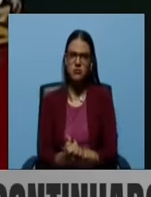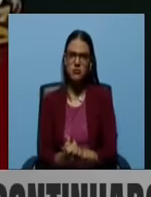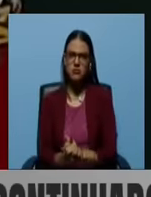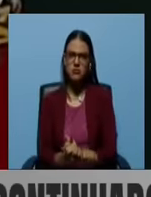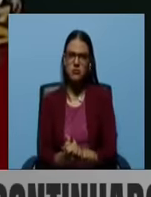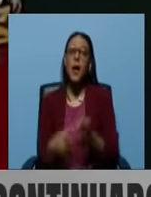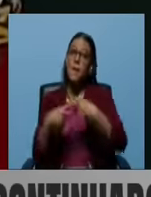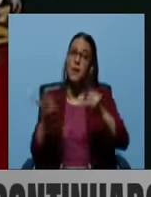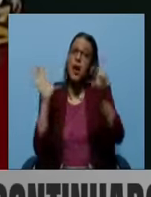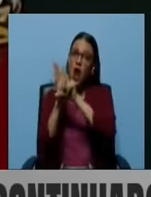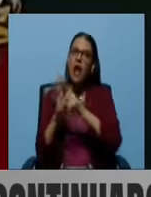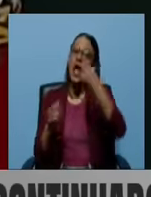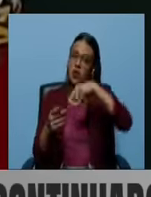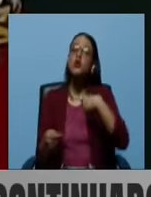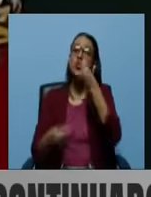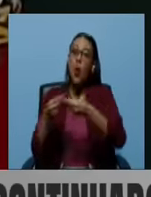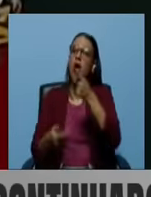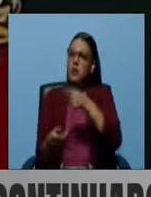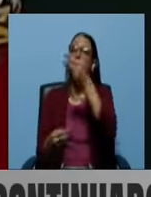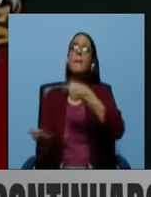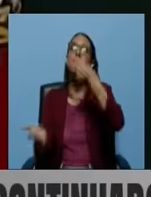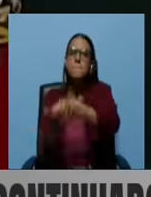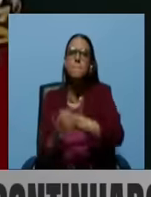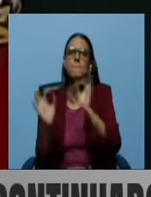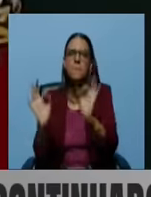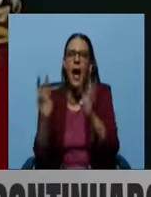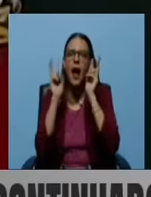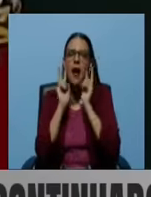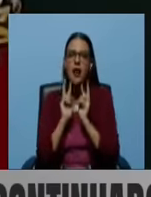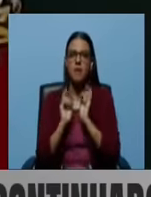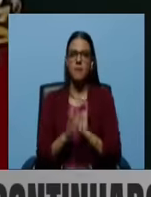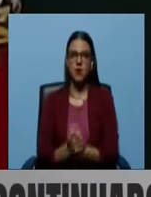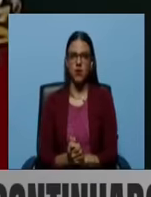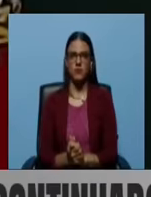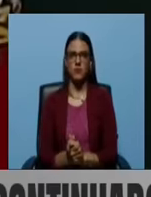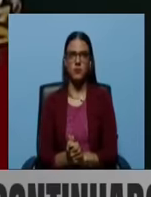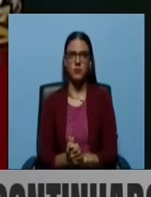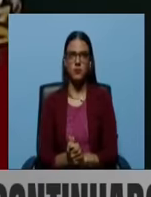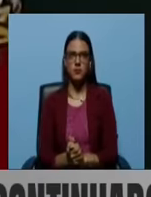Pero a la ley te la vamos a aplicar. No caigamos al chantaje de nadie.